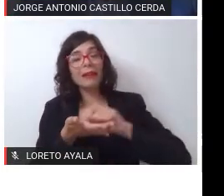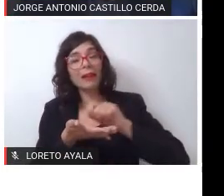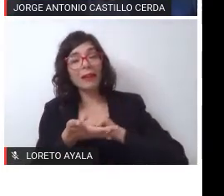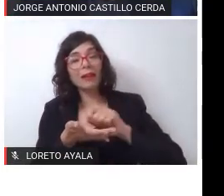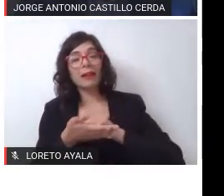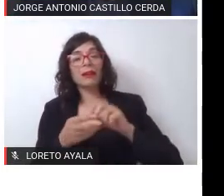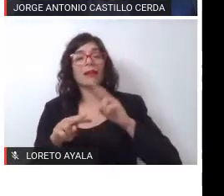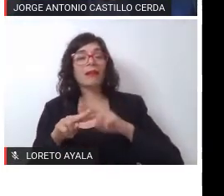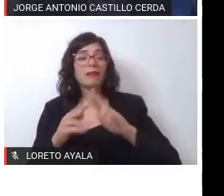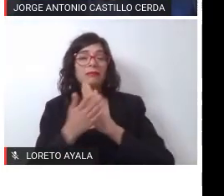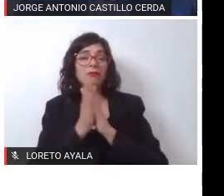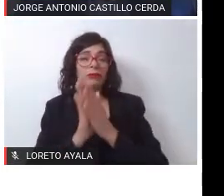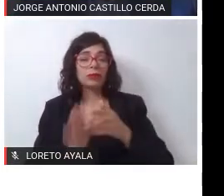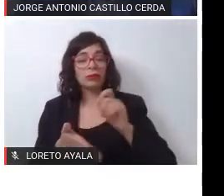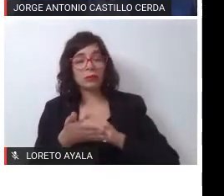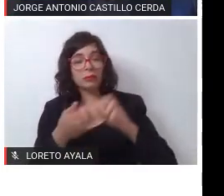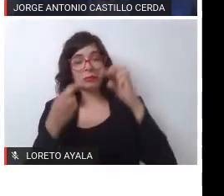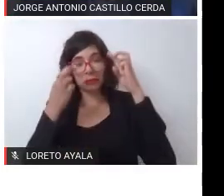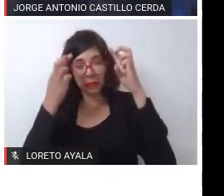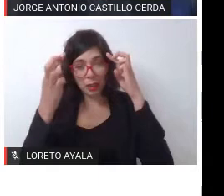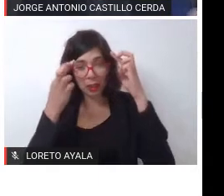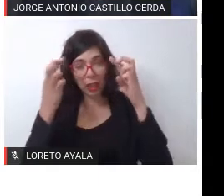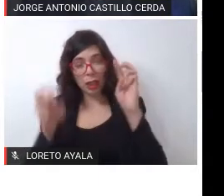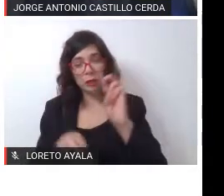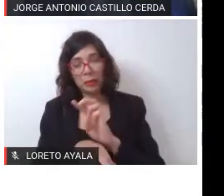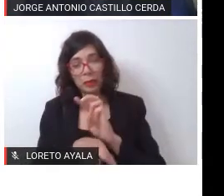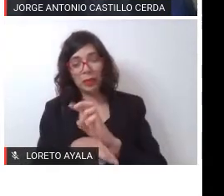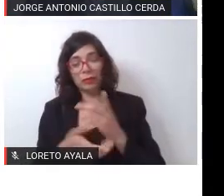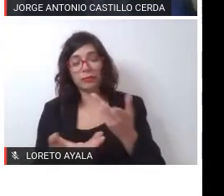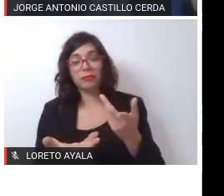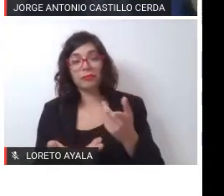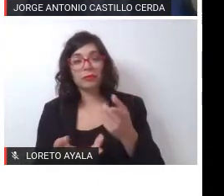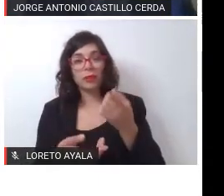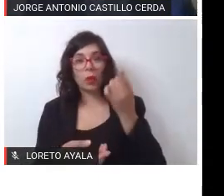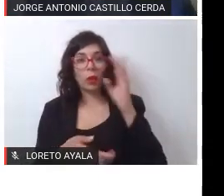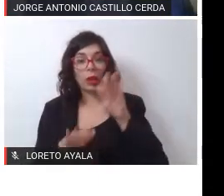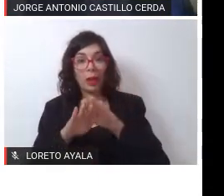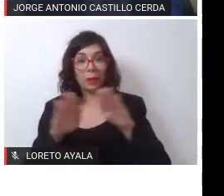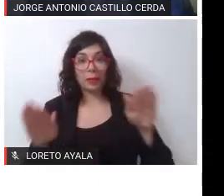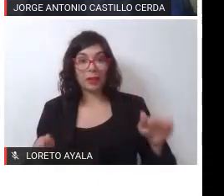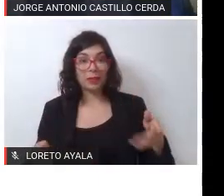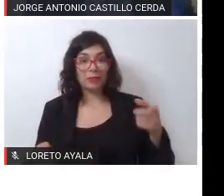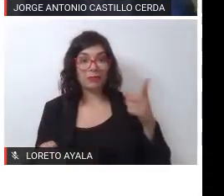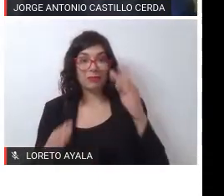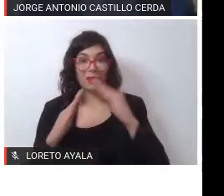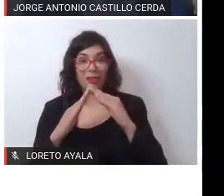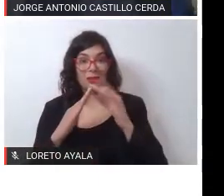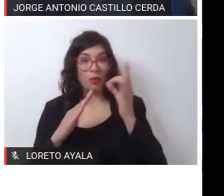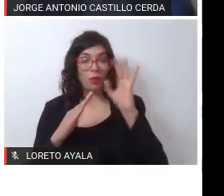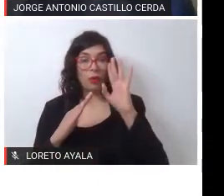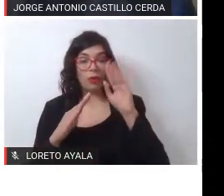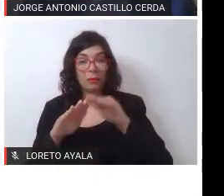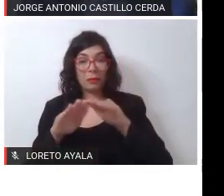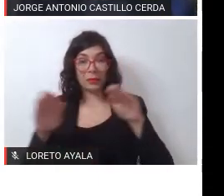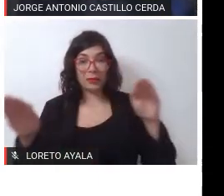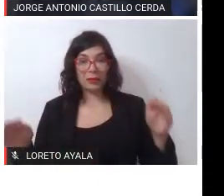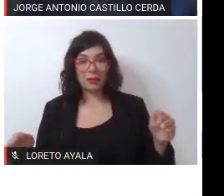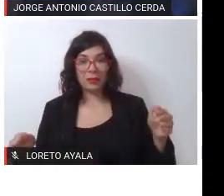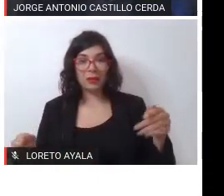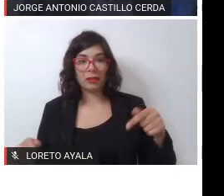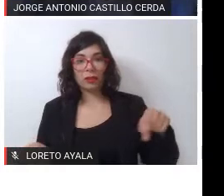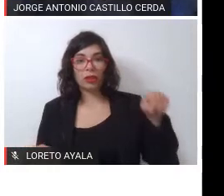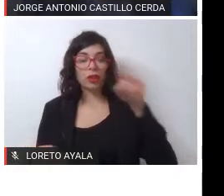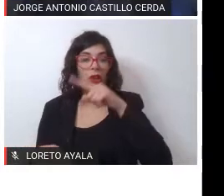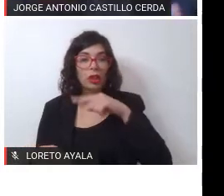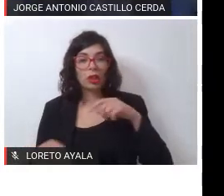hacer trabajo pedagógico, porque la única mesa que tenemos es para lo